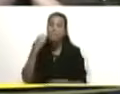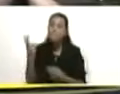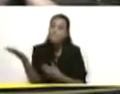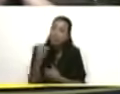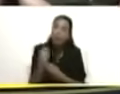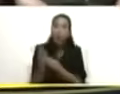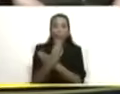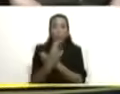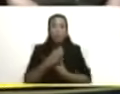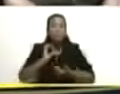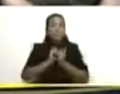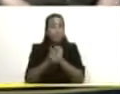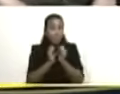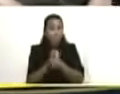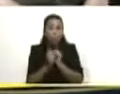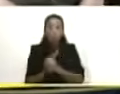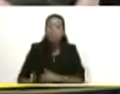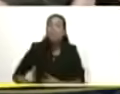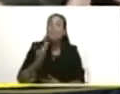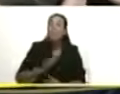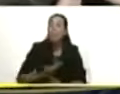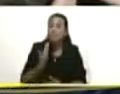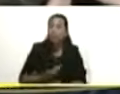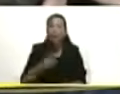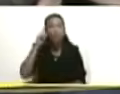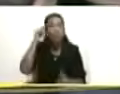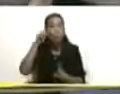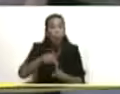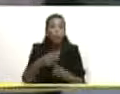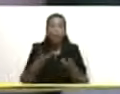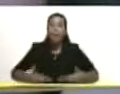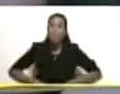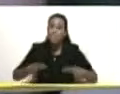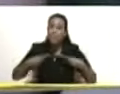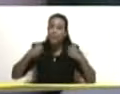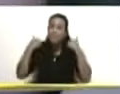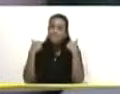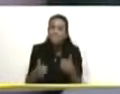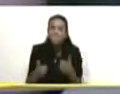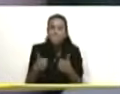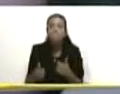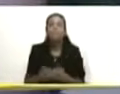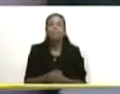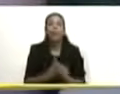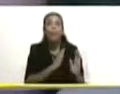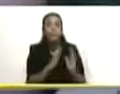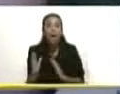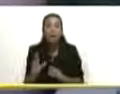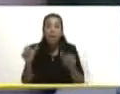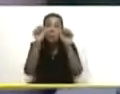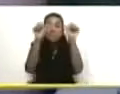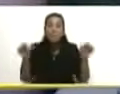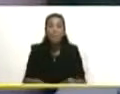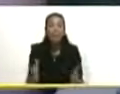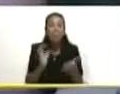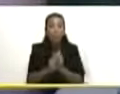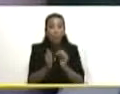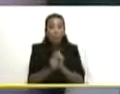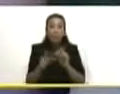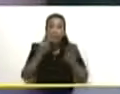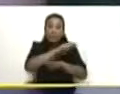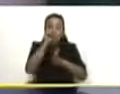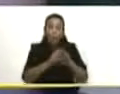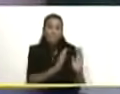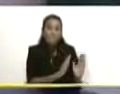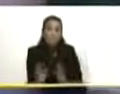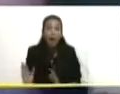actividad física y el deporte es fundamental para llevar una vida saludable. Por eso está el Sistema Deportivo Nacional,